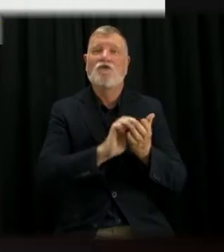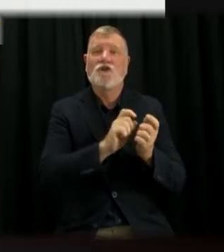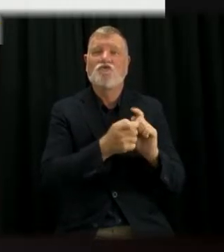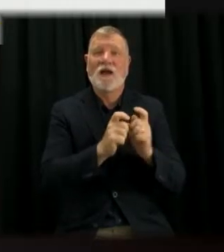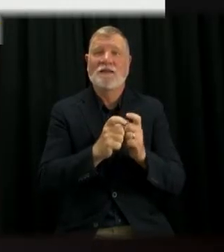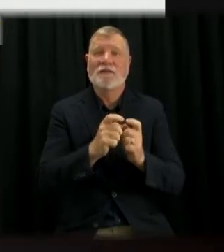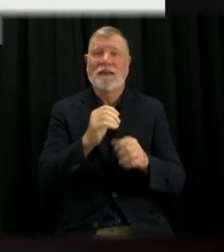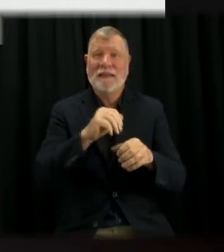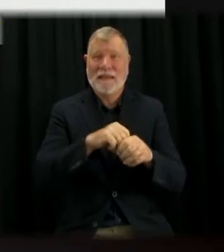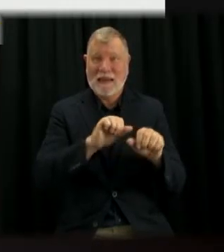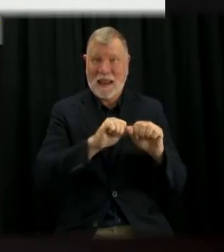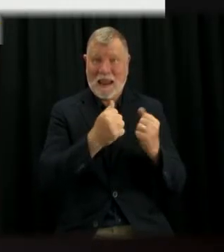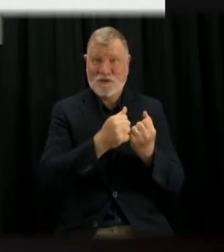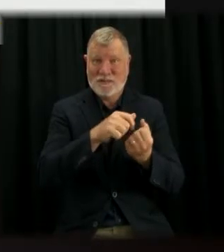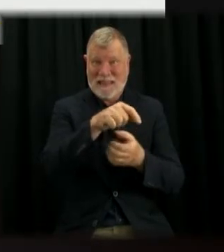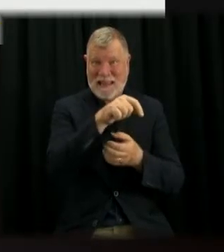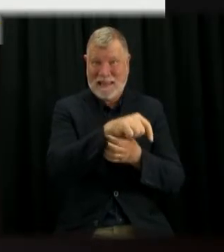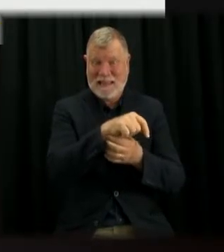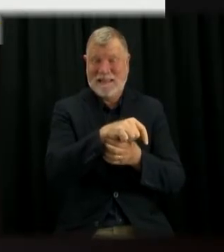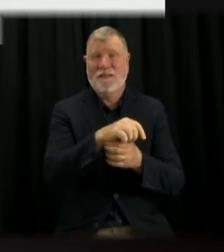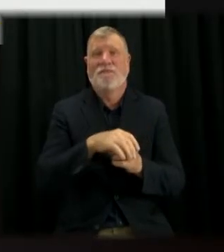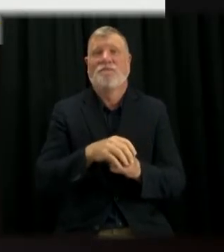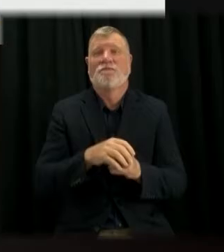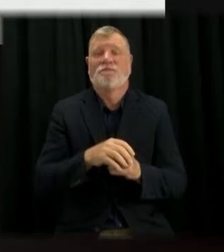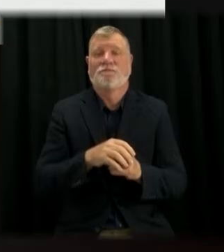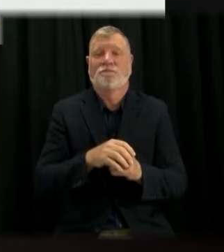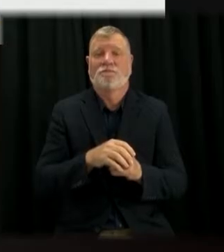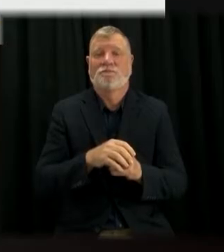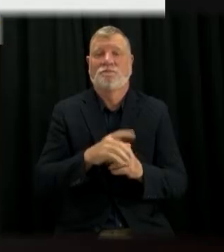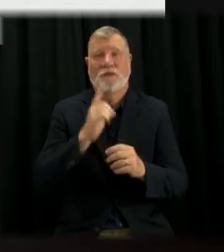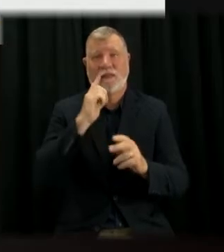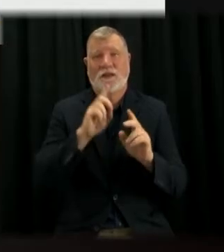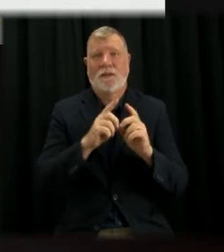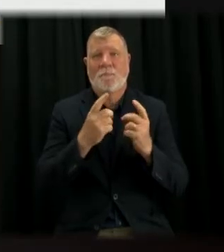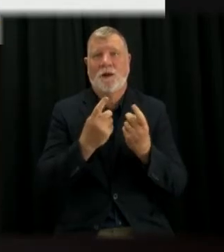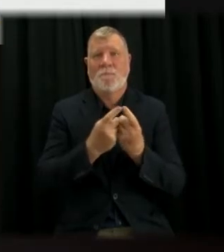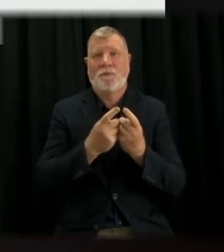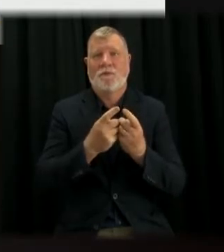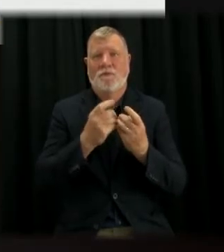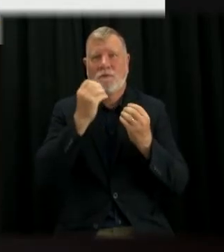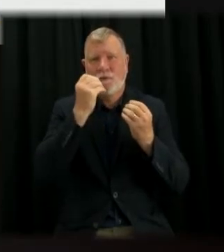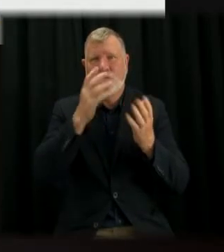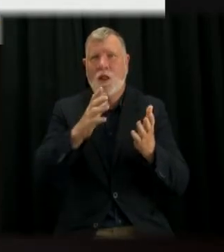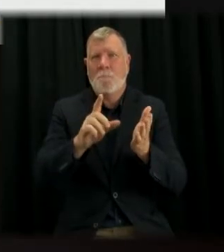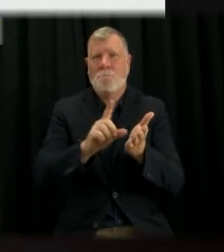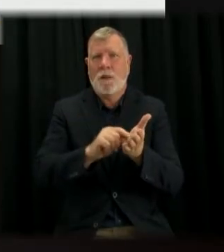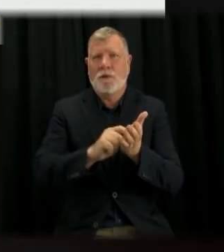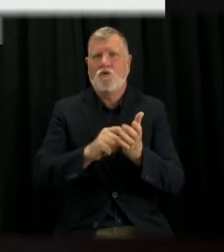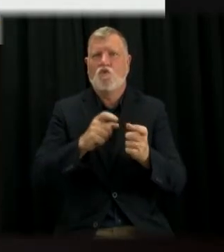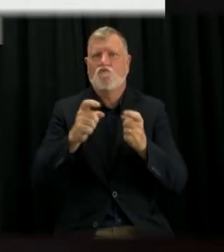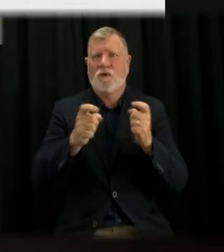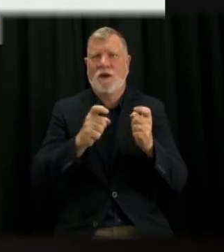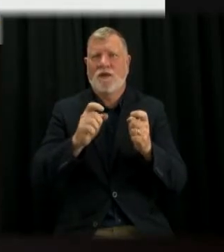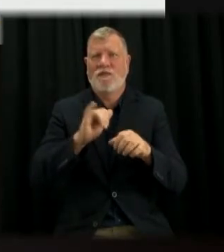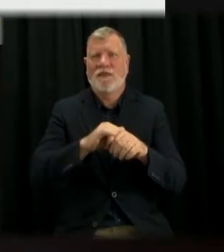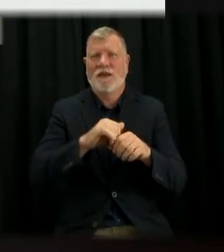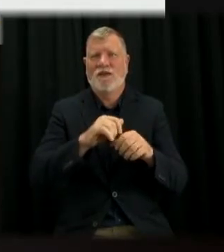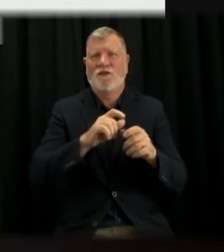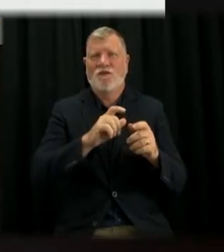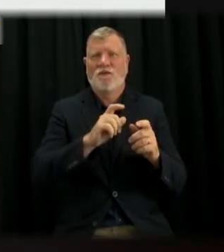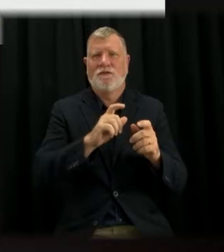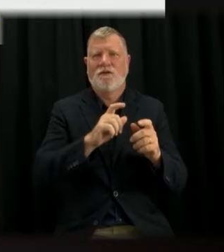para las transacciones de contabilidad dentro de la agencia. El departamento emitió una publicación que